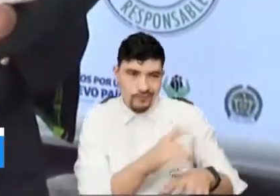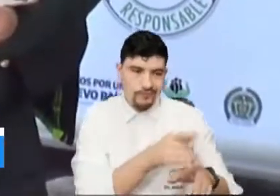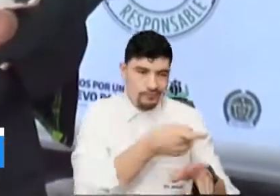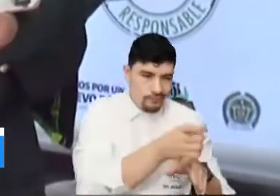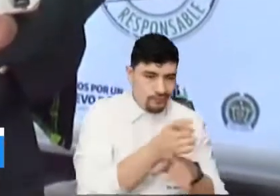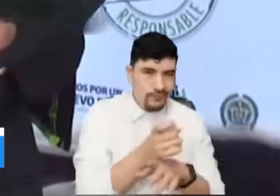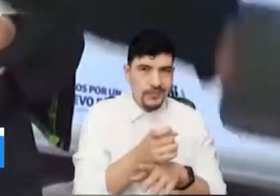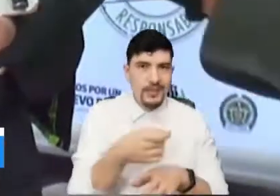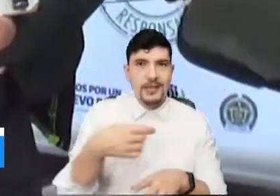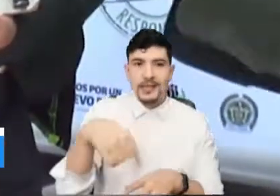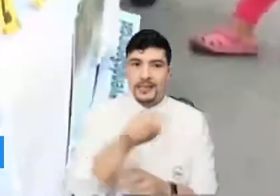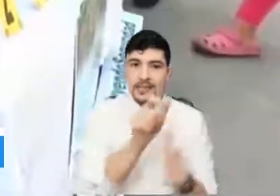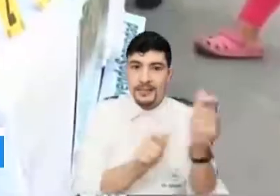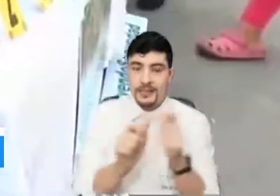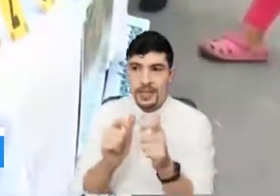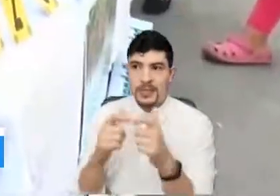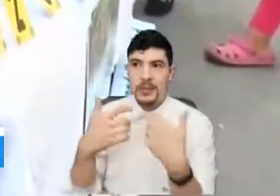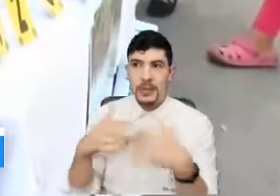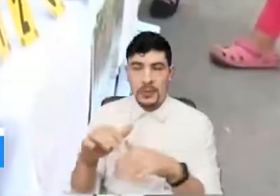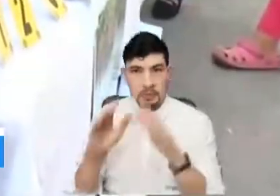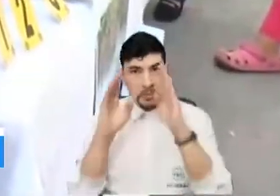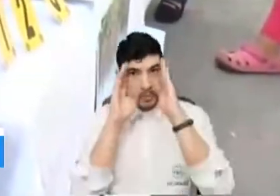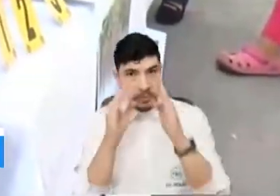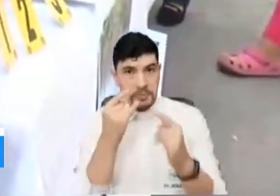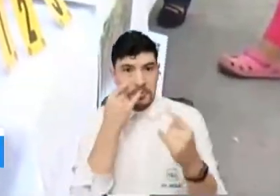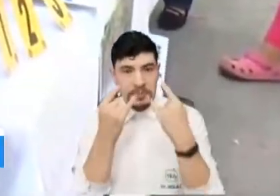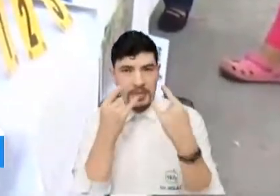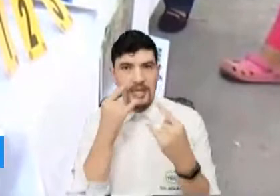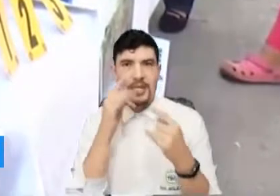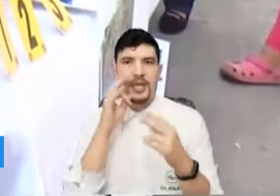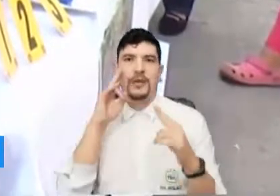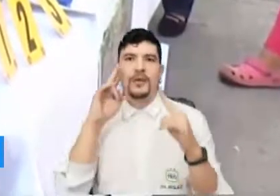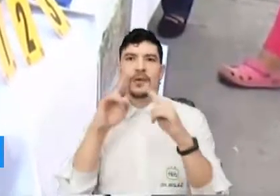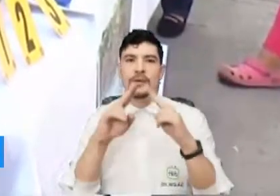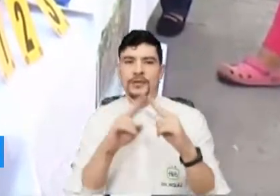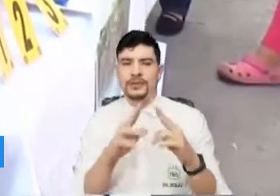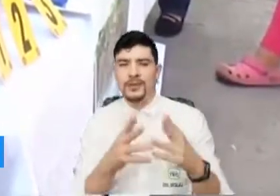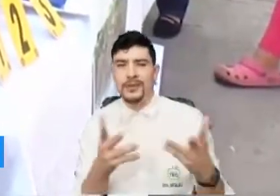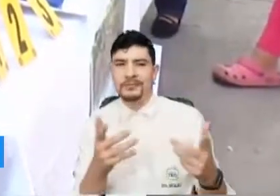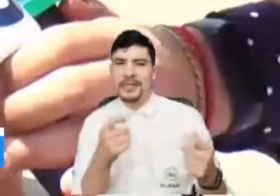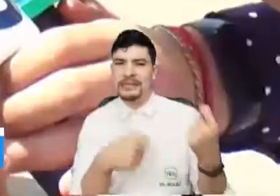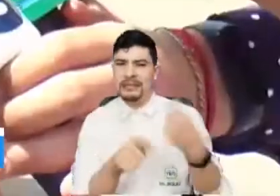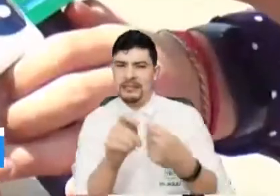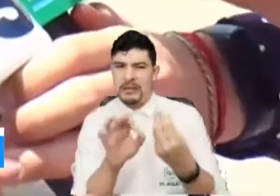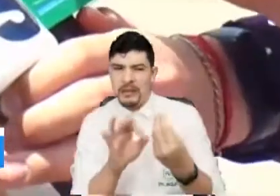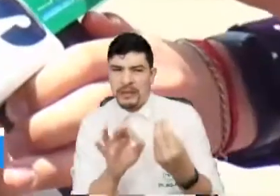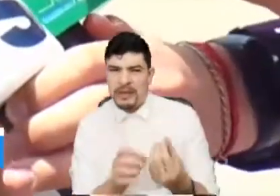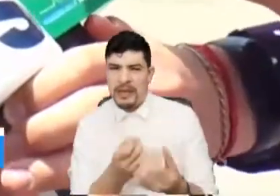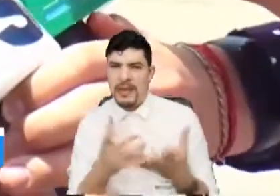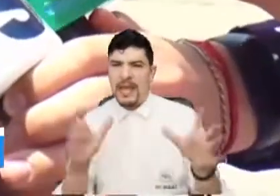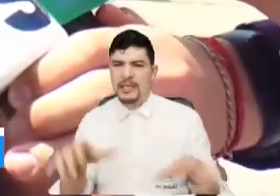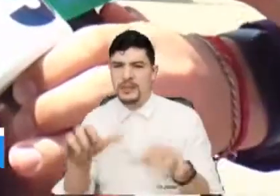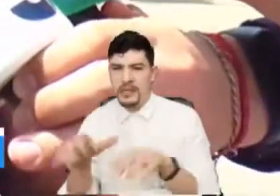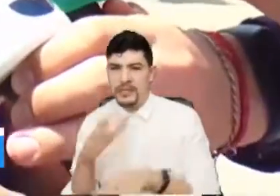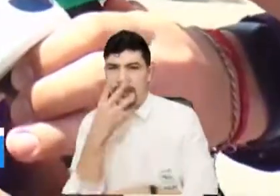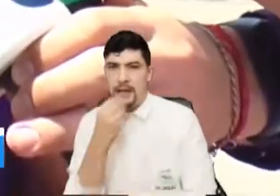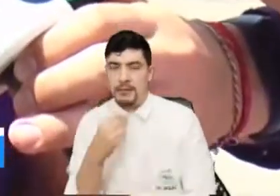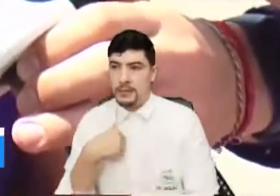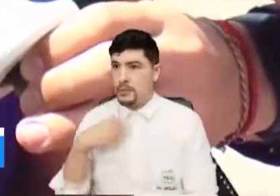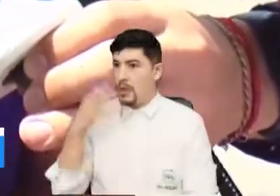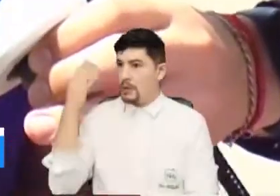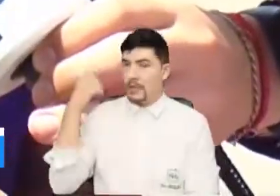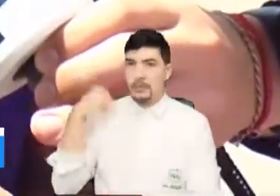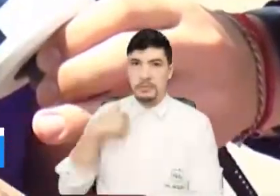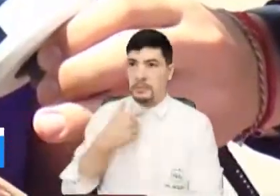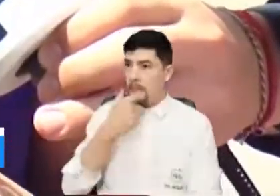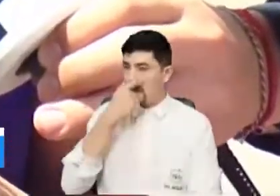temas delincuenciales, en este caso el consumo y venta de estupefacientes. Me enteré de cosas que no sabía, ¿sí?